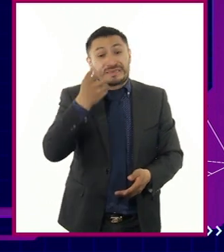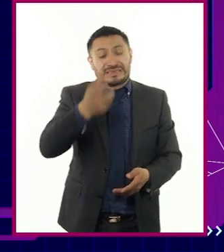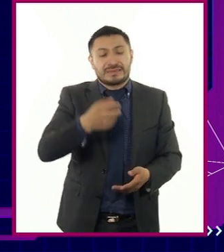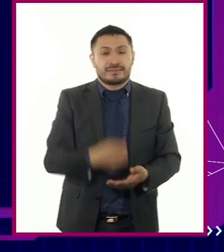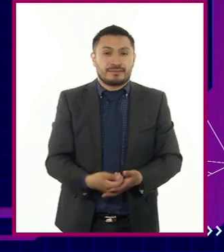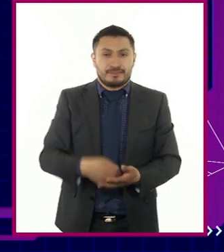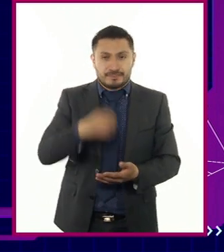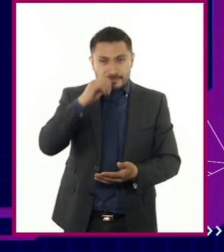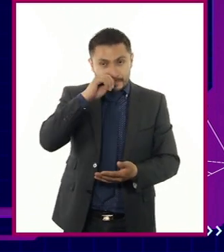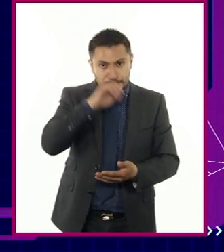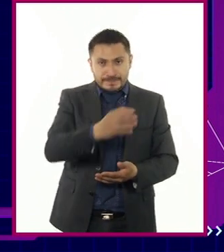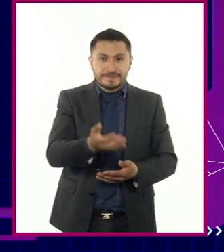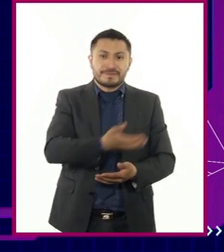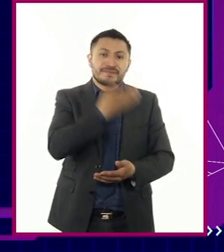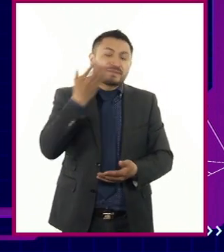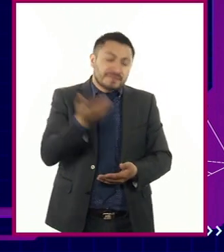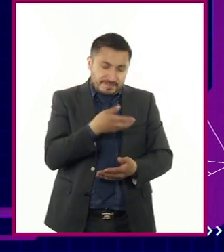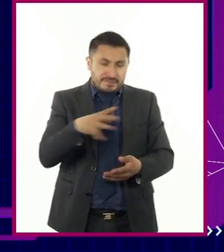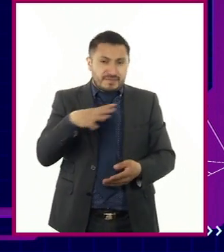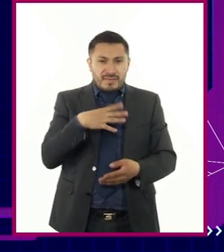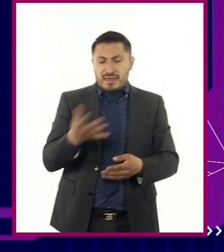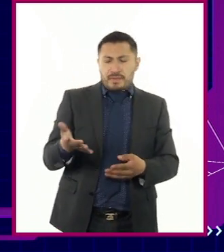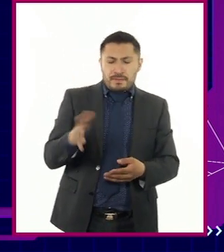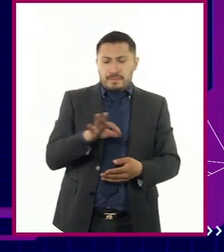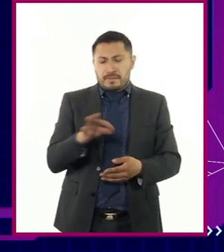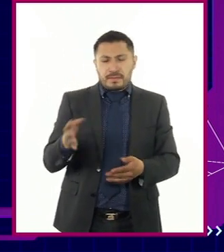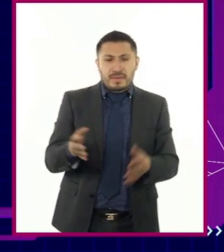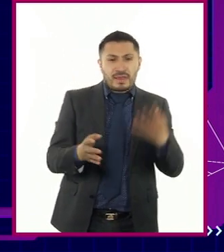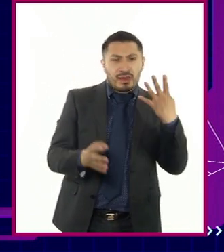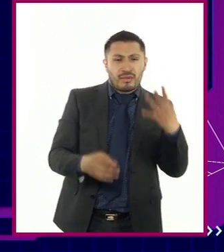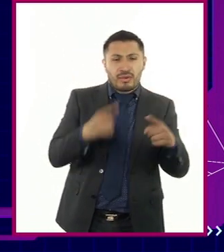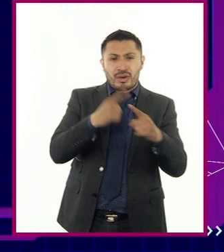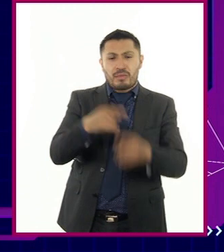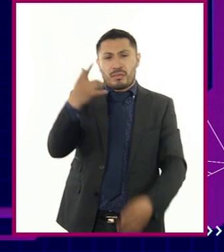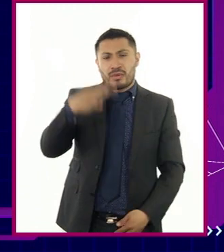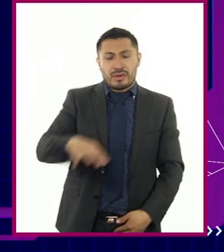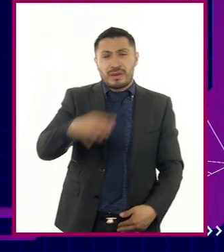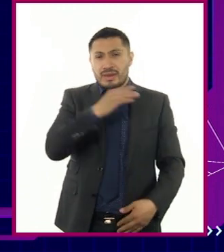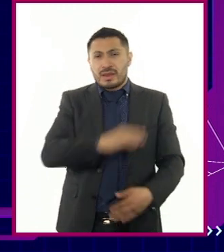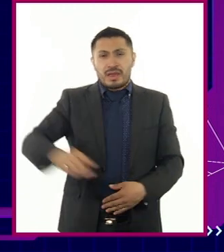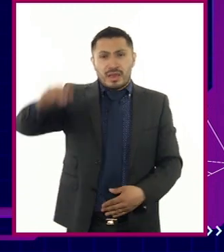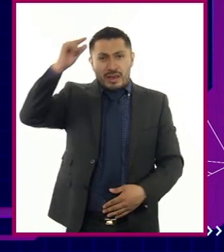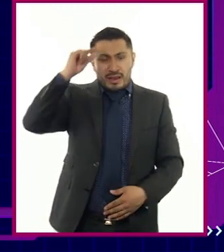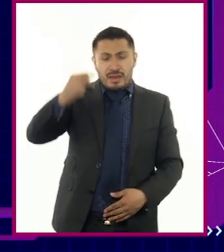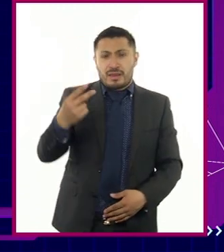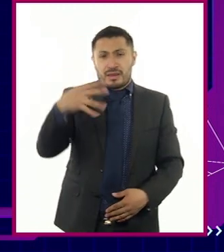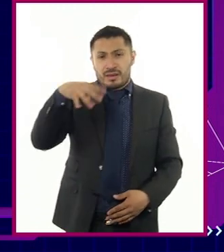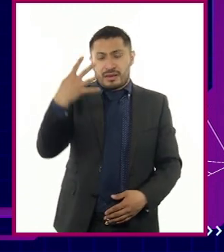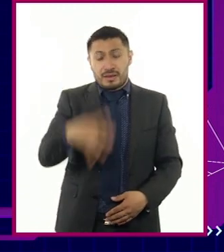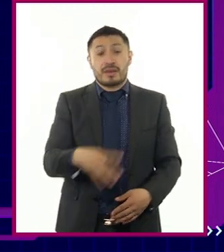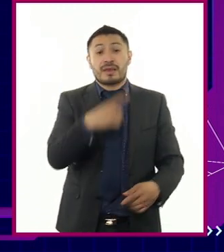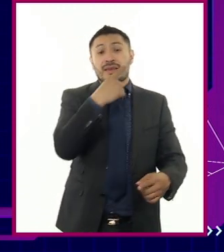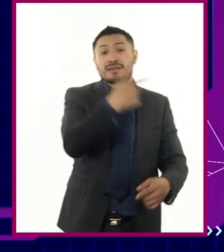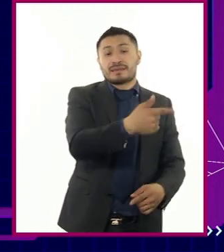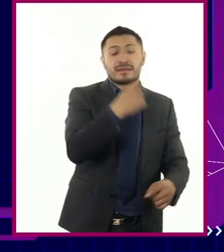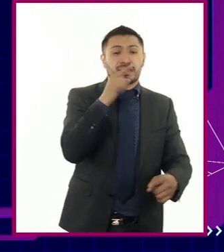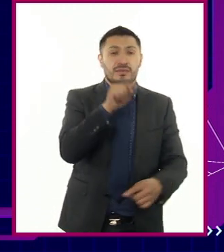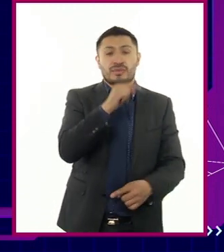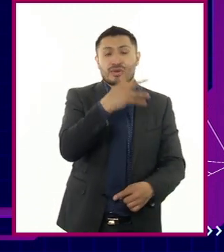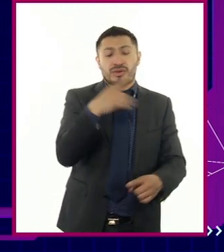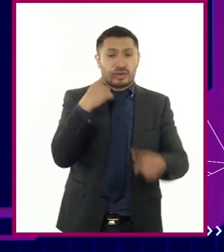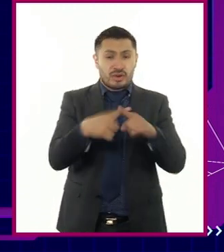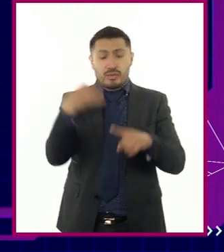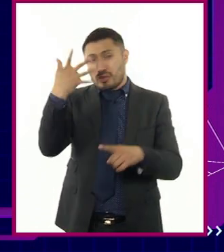con frecuencias que oscilan entre 4 por 10 elevado a la 14 Hz y 7.5 por 10 elevado a la 14